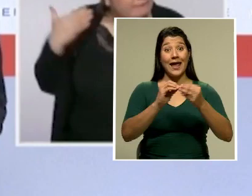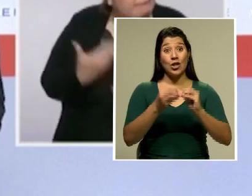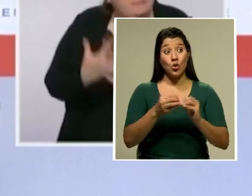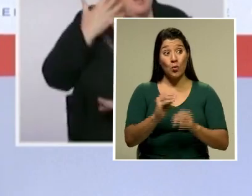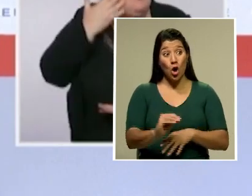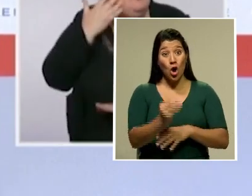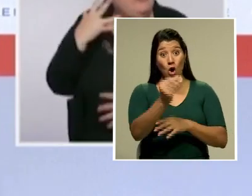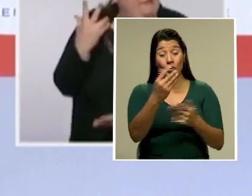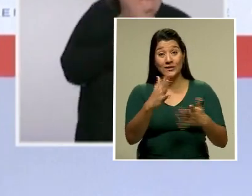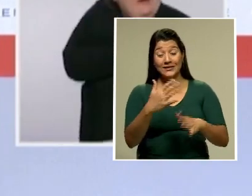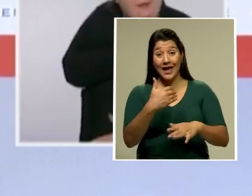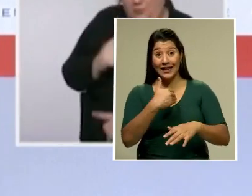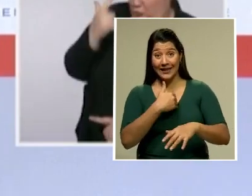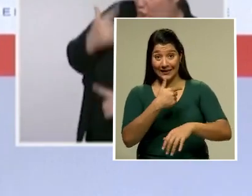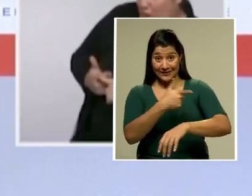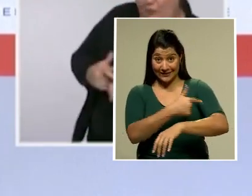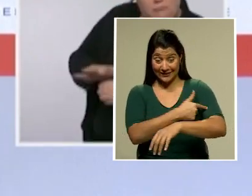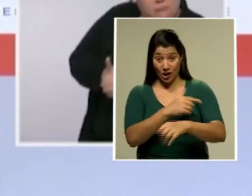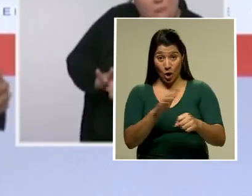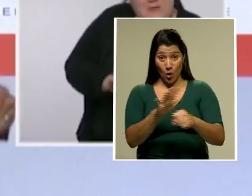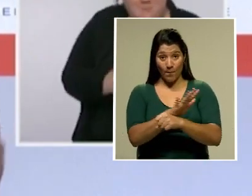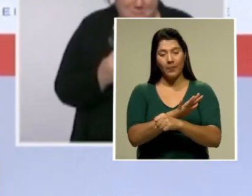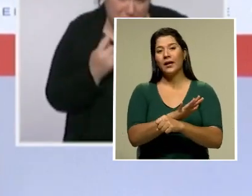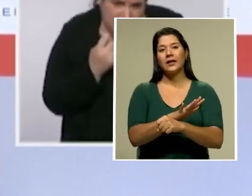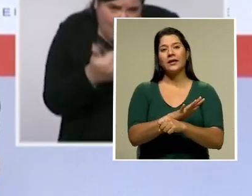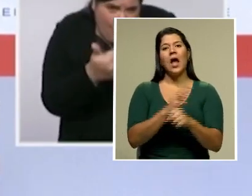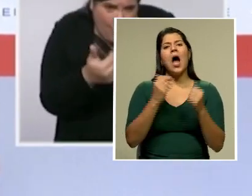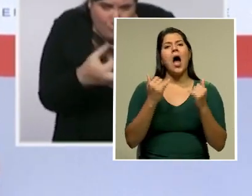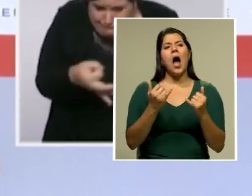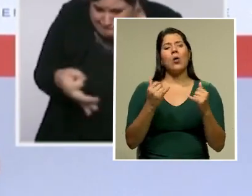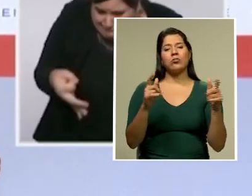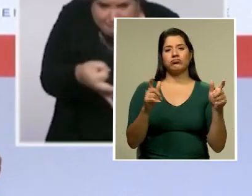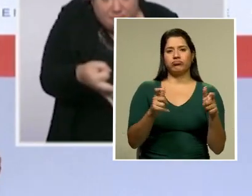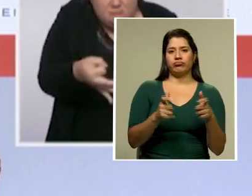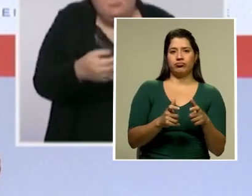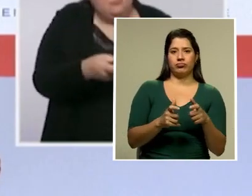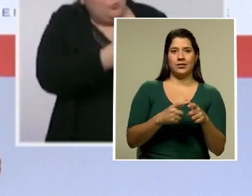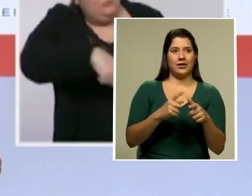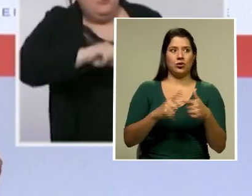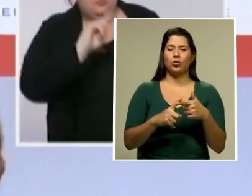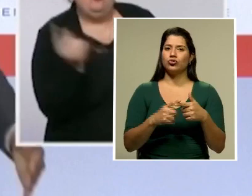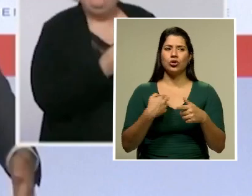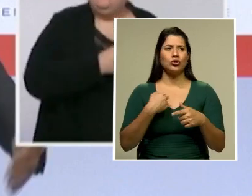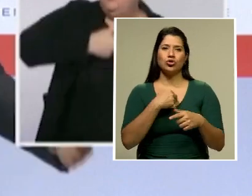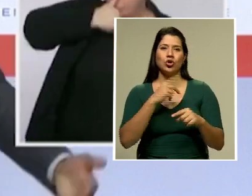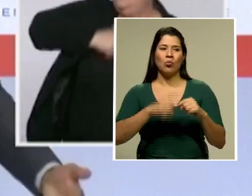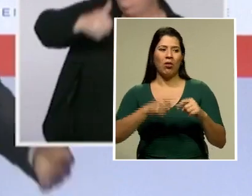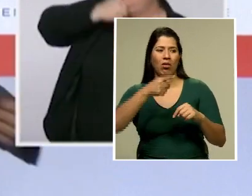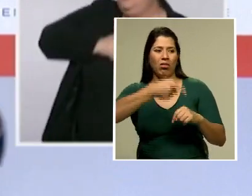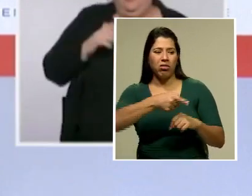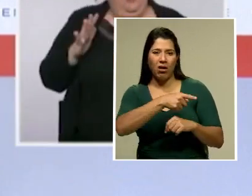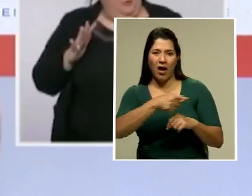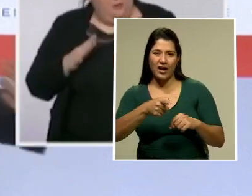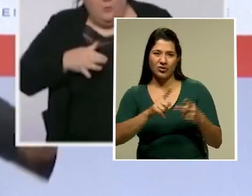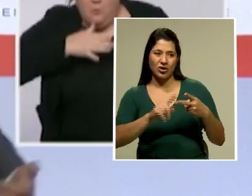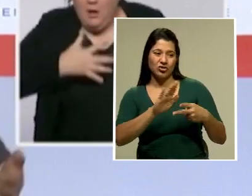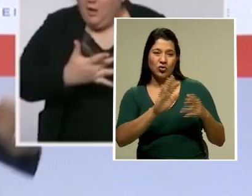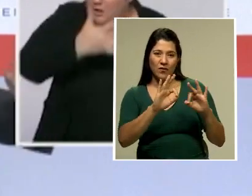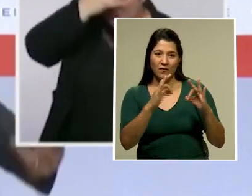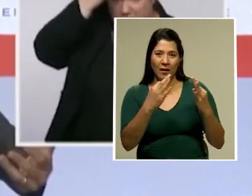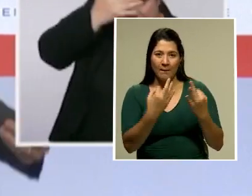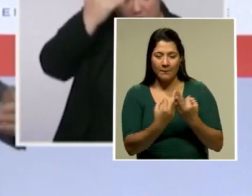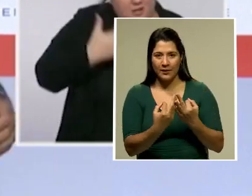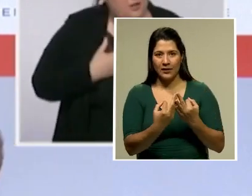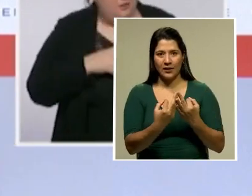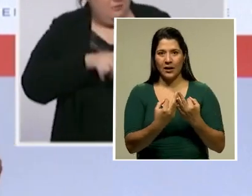adolescentes que ha recibido la pauta completa de vacunación es actualmente bajo y obviamente está fuera de lugar imponerles a ellos y a sus familias un verano infernal en forma